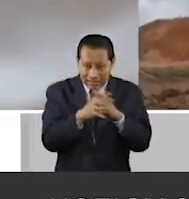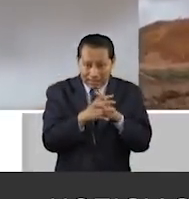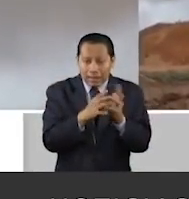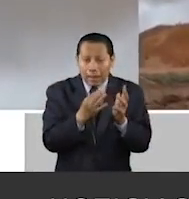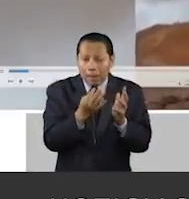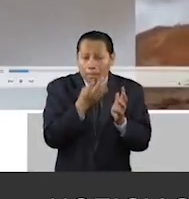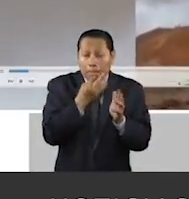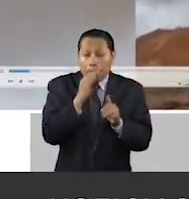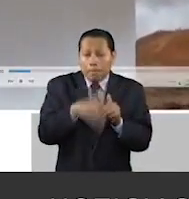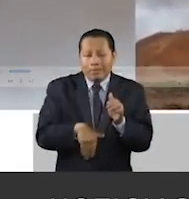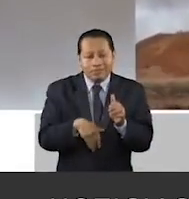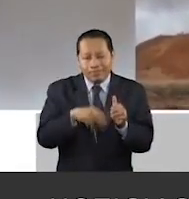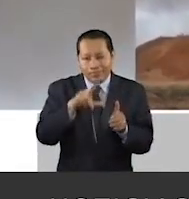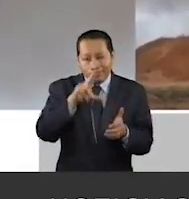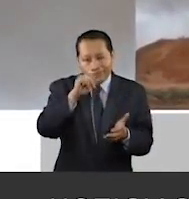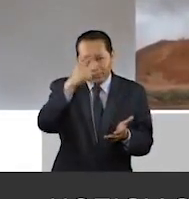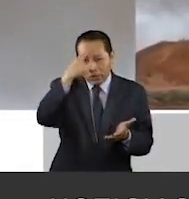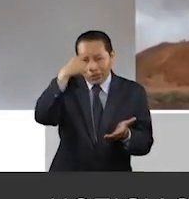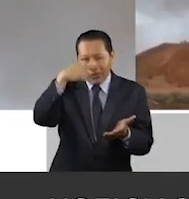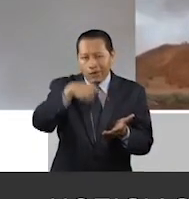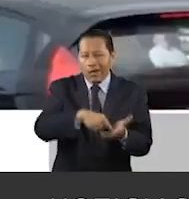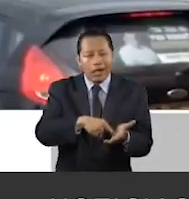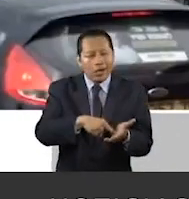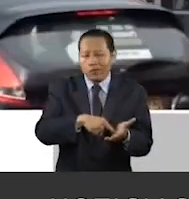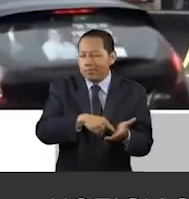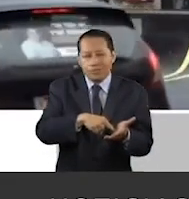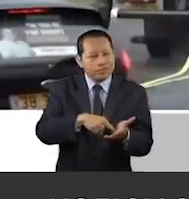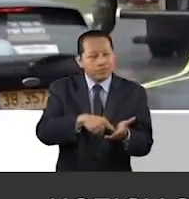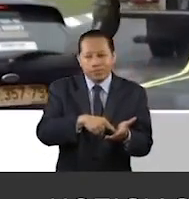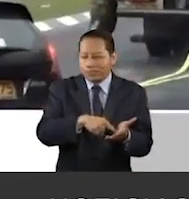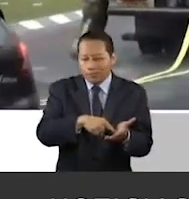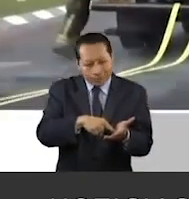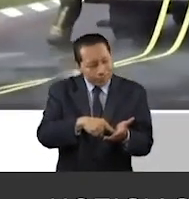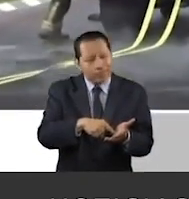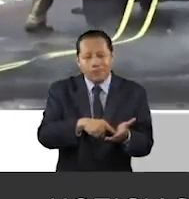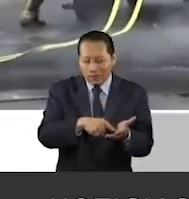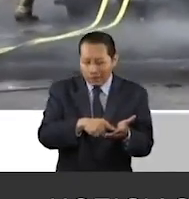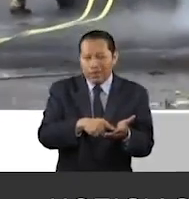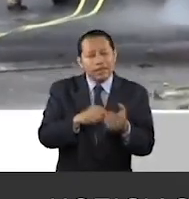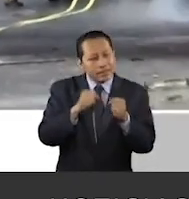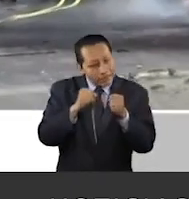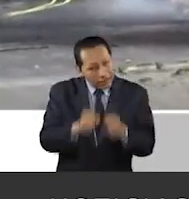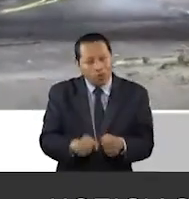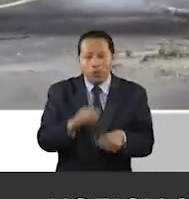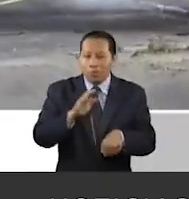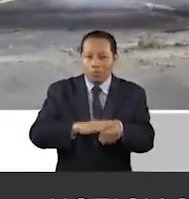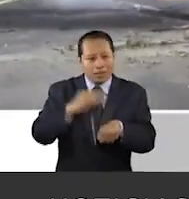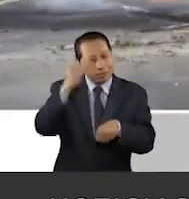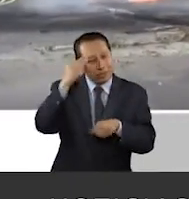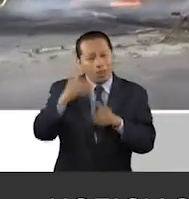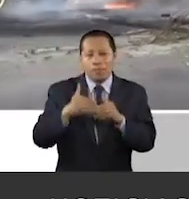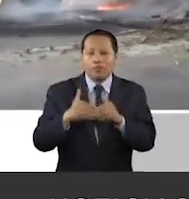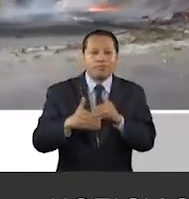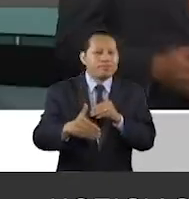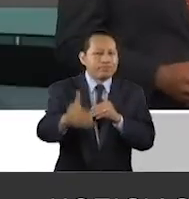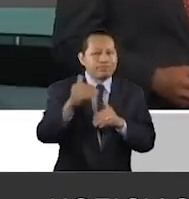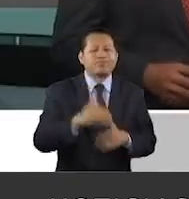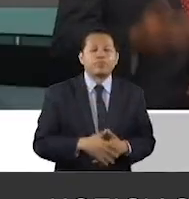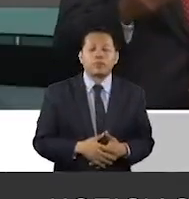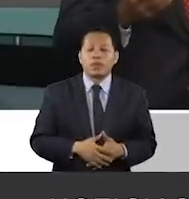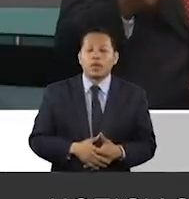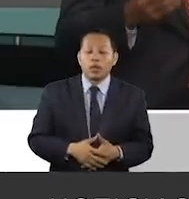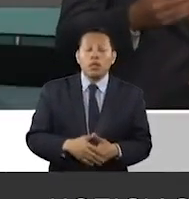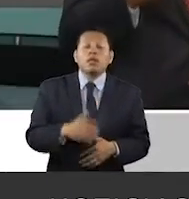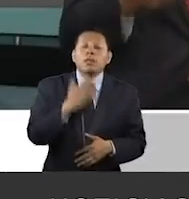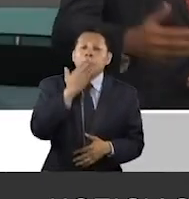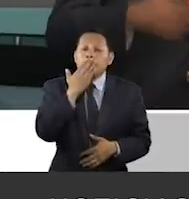breve. Yo creo que es algo que más bien tenderá a prolongarse en el tiempo. Ya. Senador,